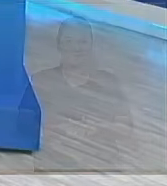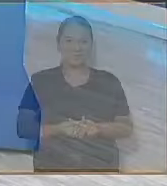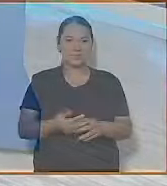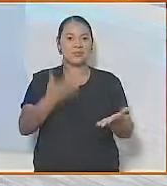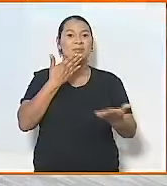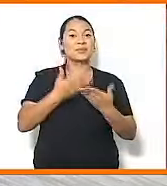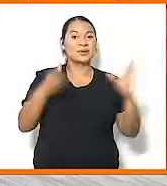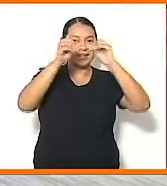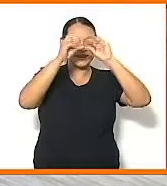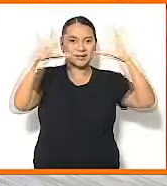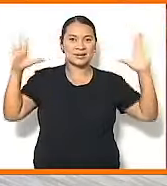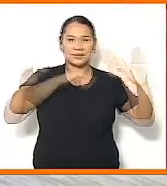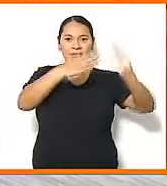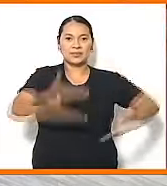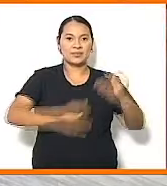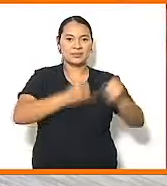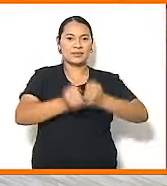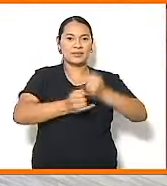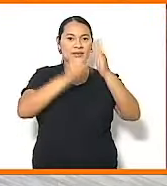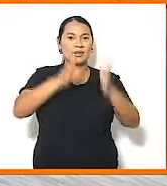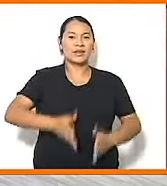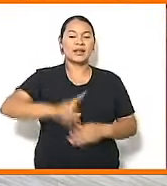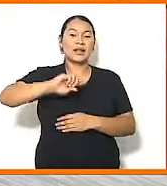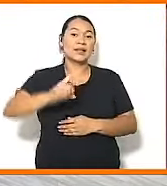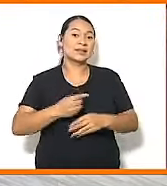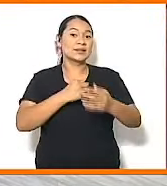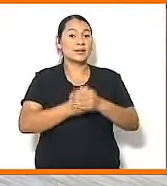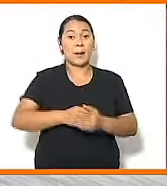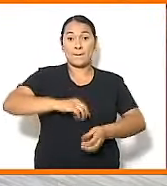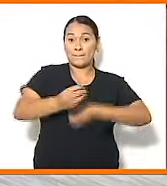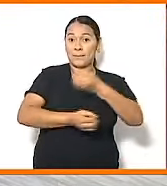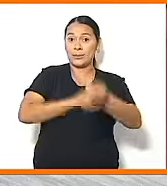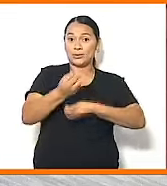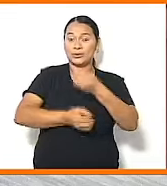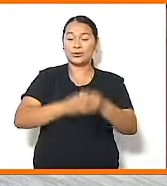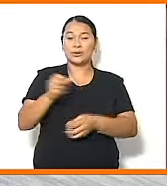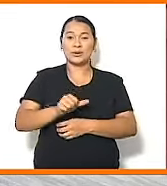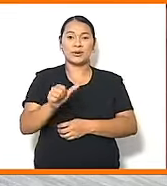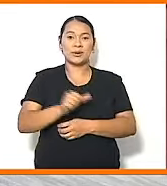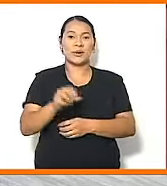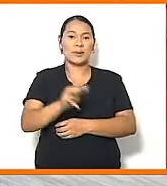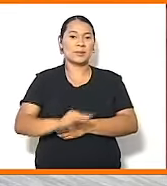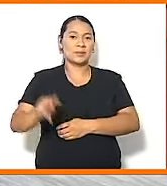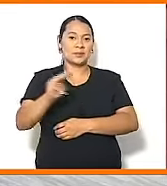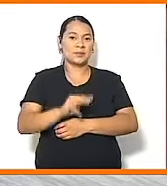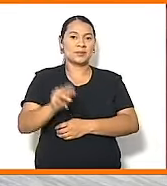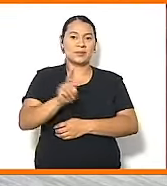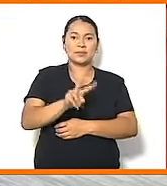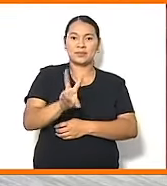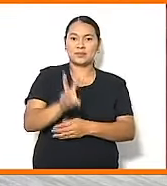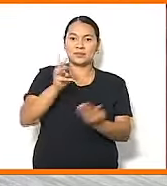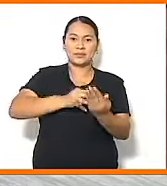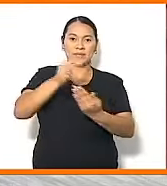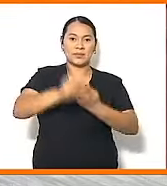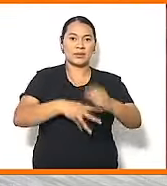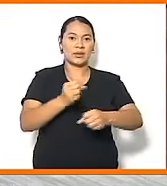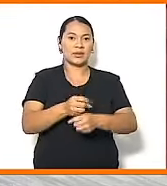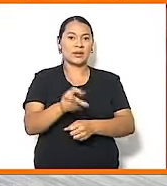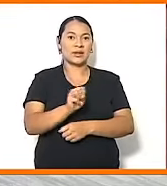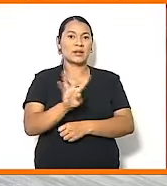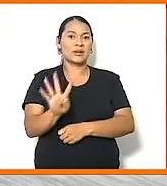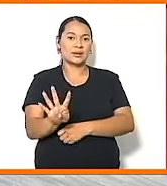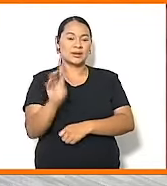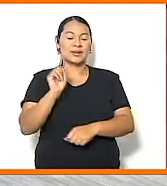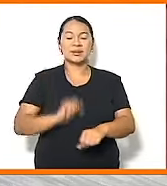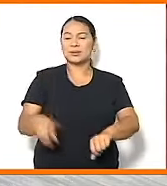Buenos días y bienvenidos, jugadores, iniciando nuestro primer sorteo del día de hoy, miércoles 27 de marzo del año